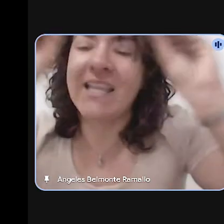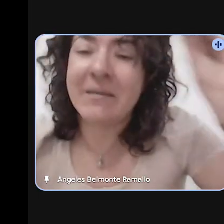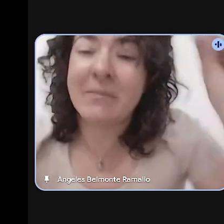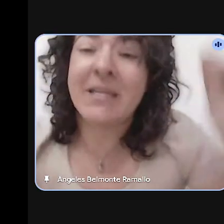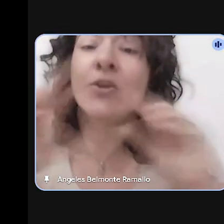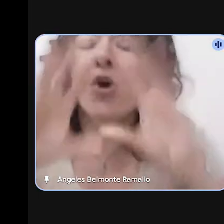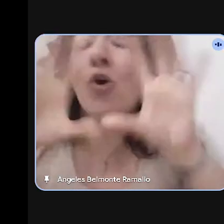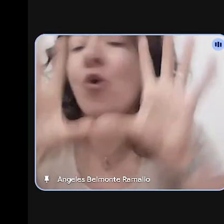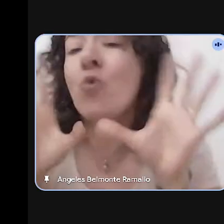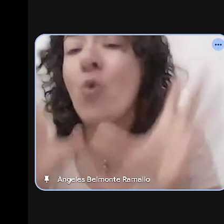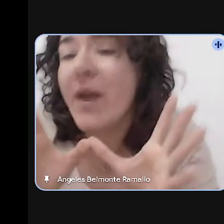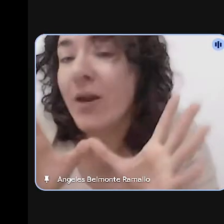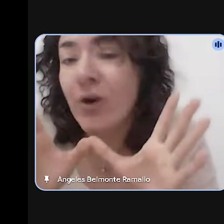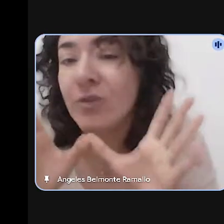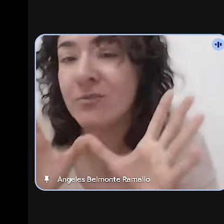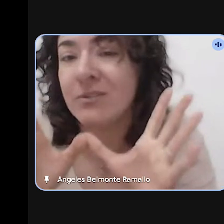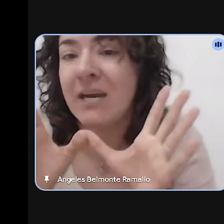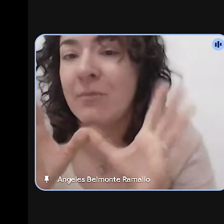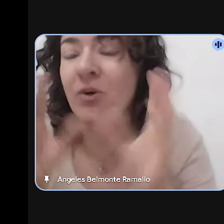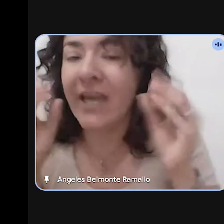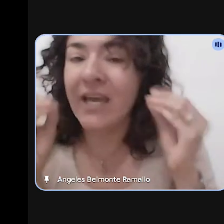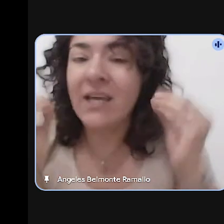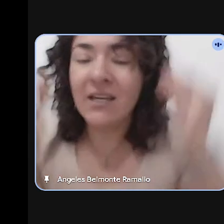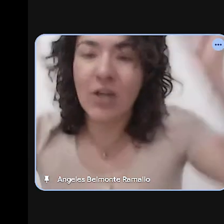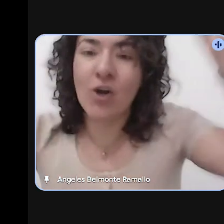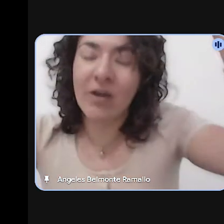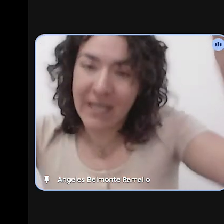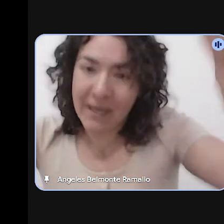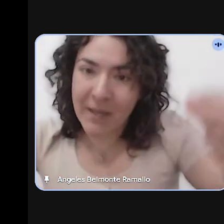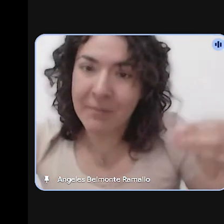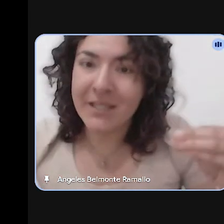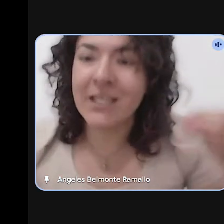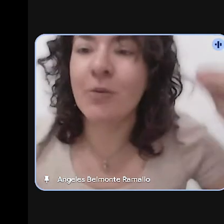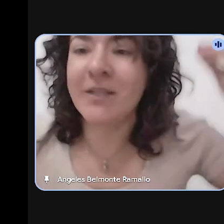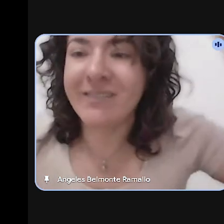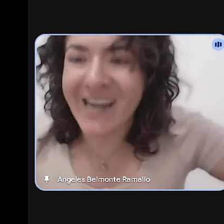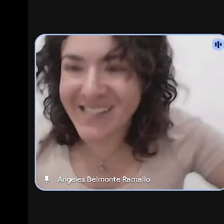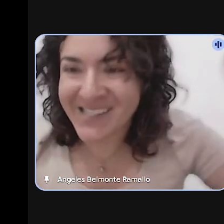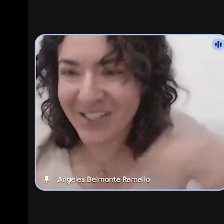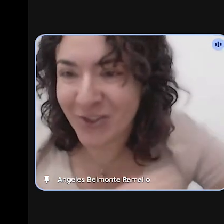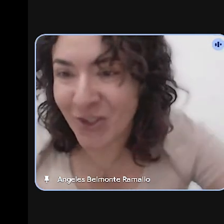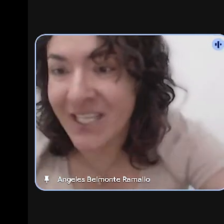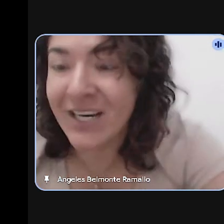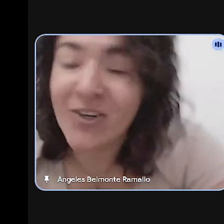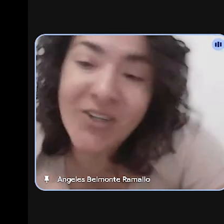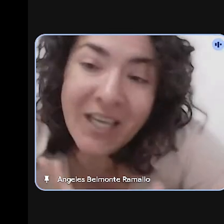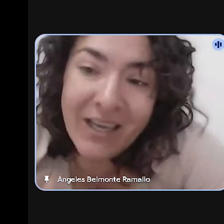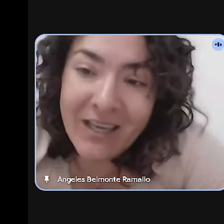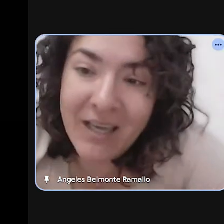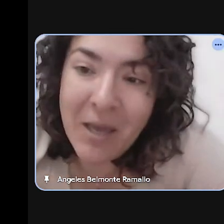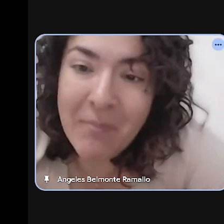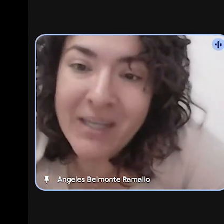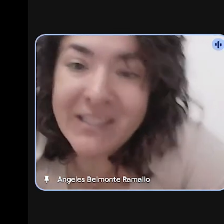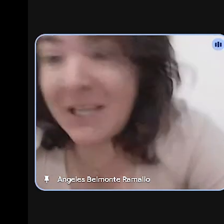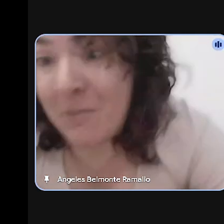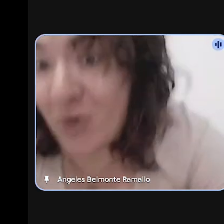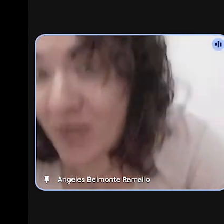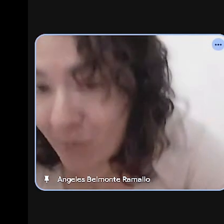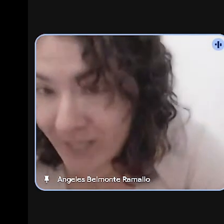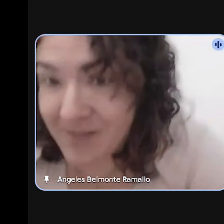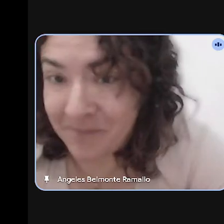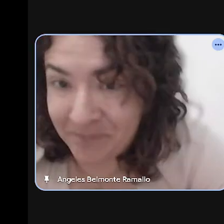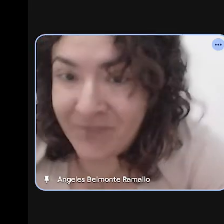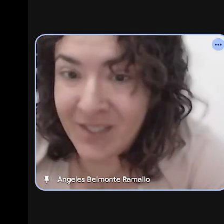del caldeamiento o un juego, digamos, que les permita como entrar en sintonía con lo que